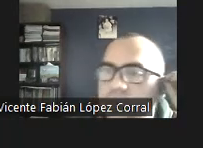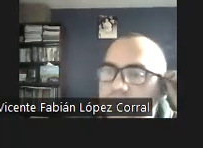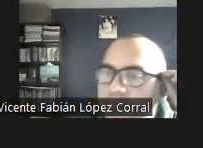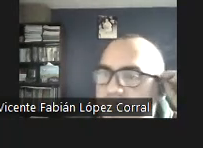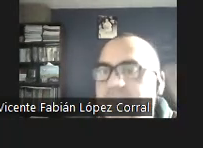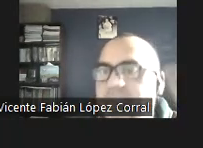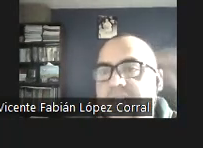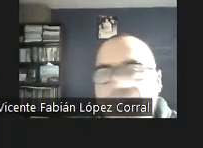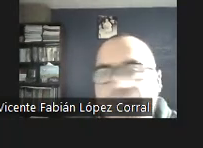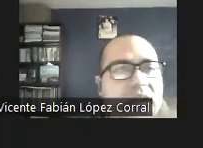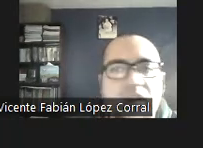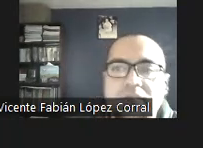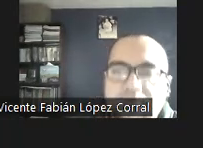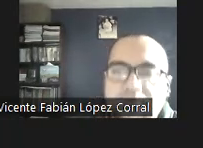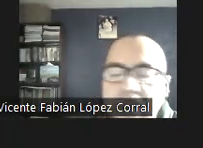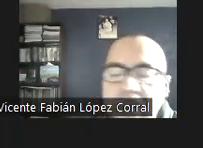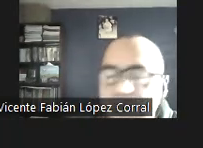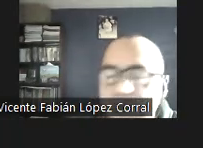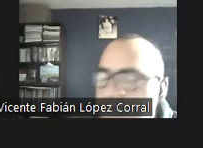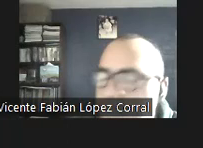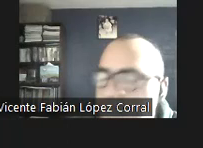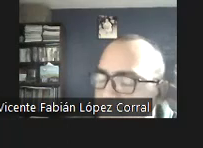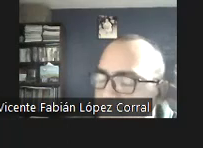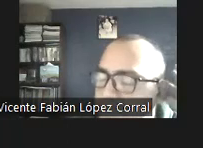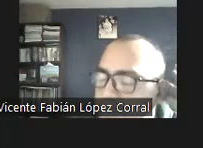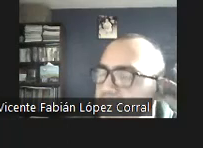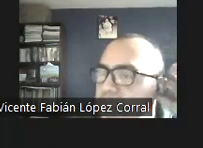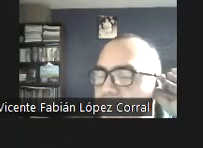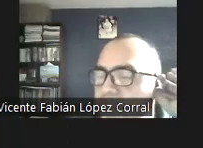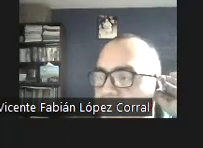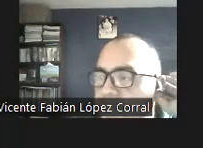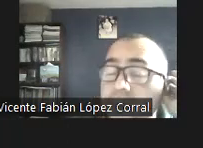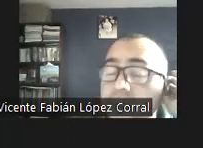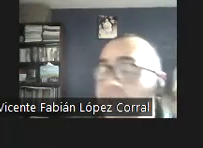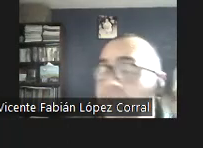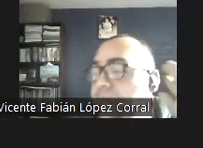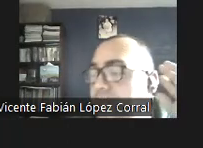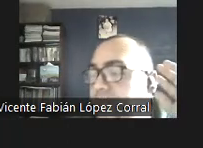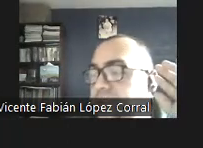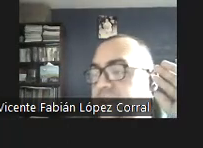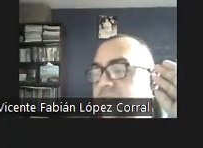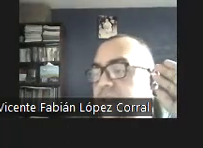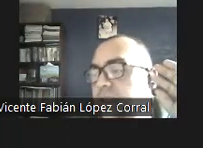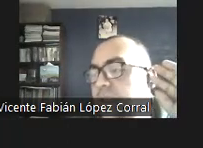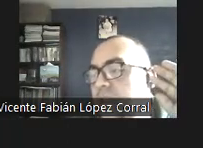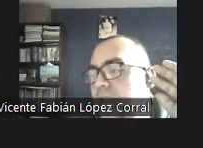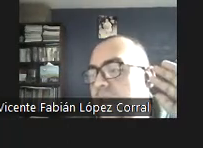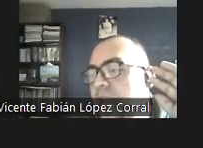y el menor medida la cría de algunas especies de ganadas especializadas o perdón adaptadas